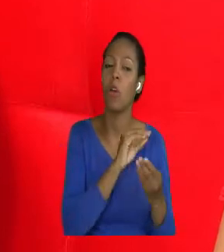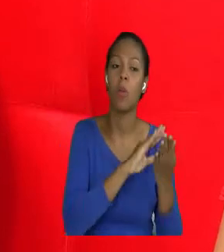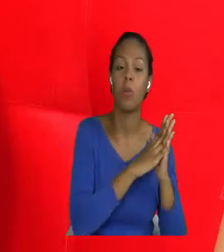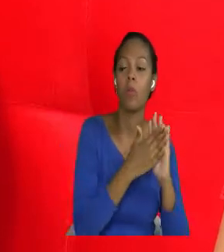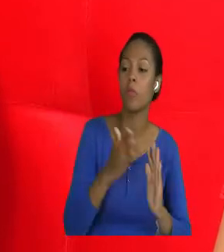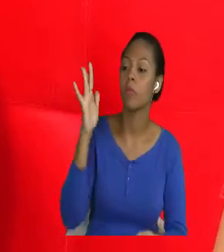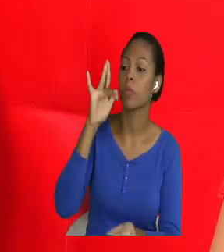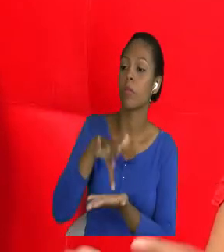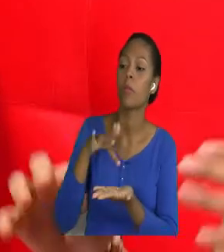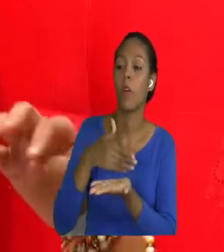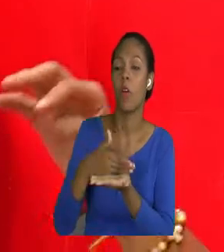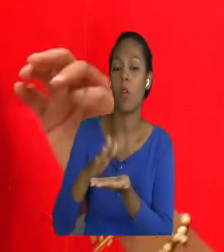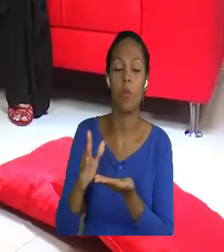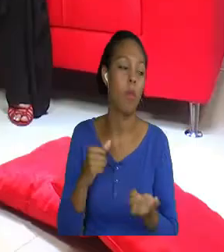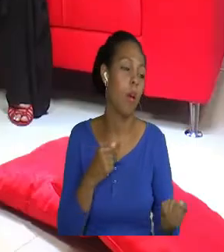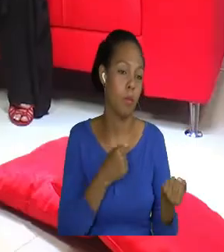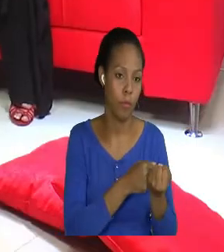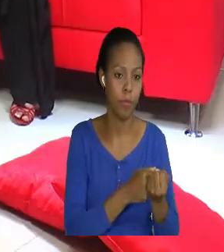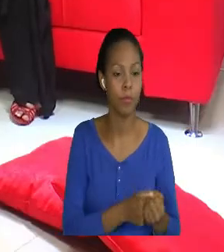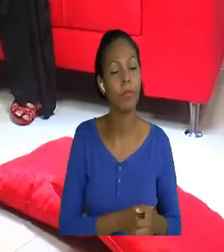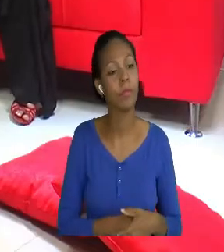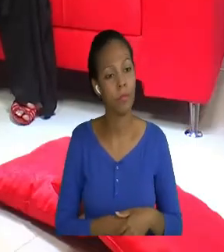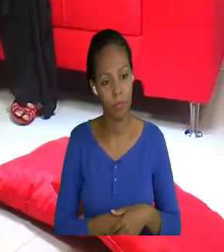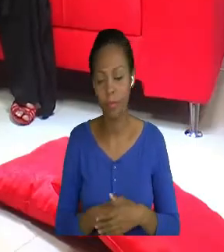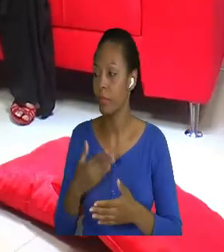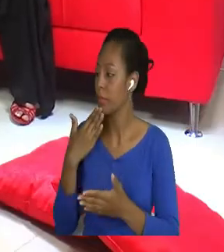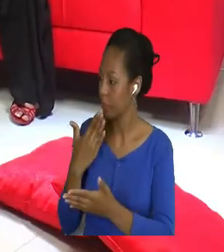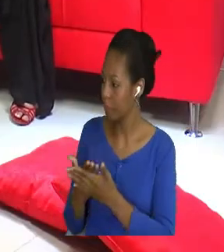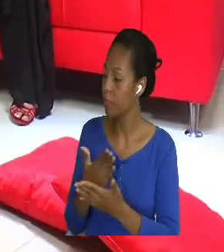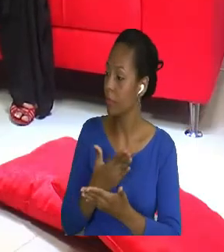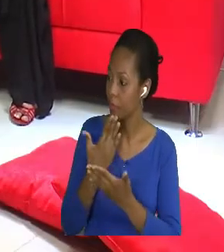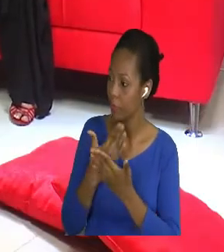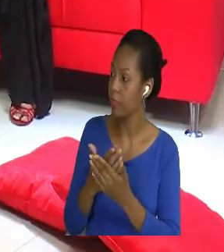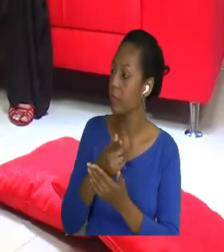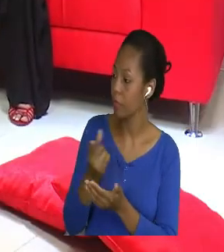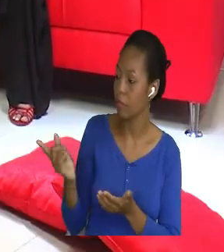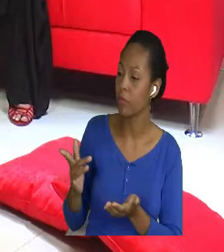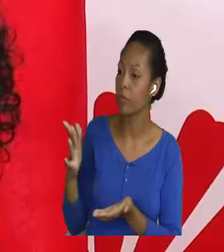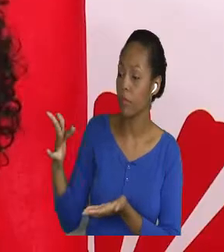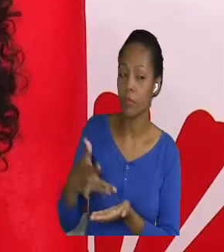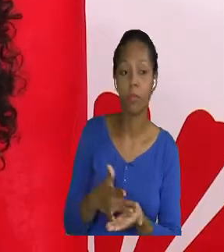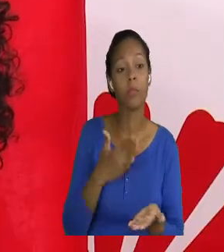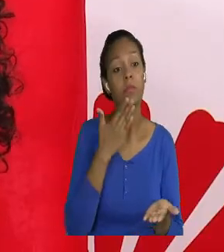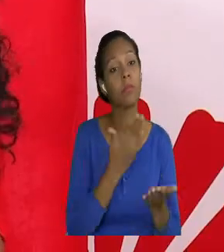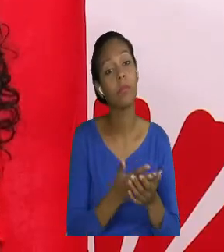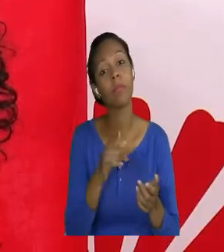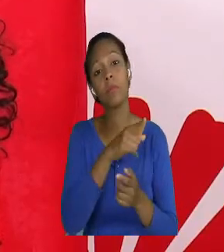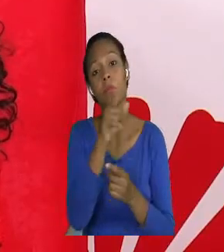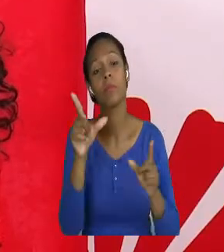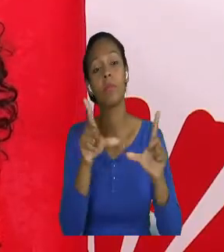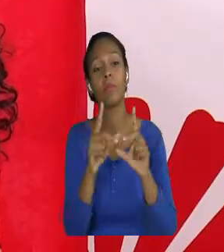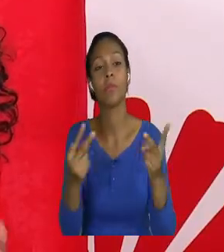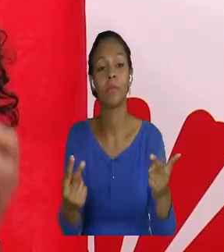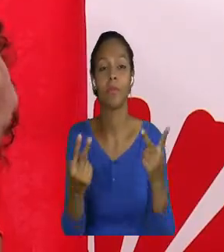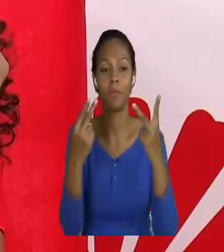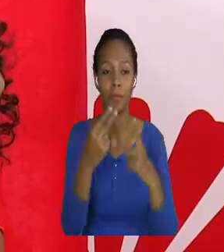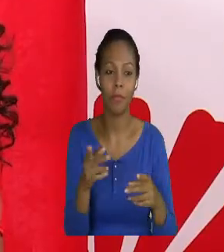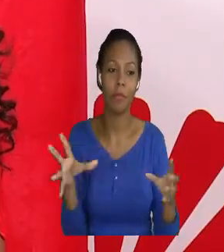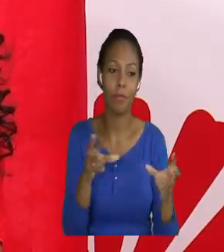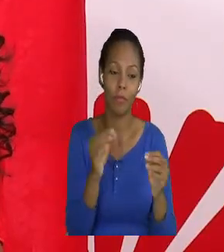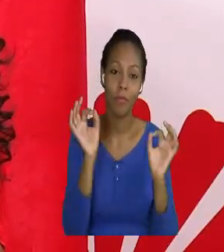apoye con esta noble causa. Muchísimas gracias por estar acompañándonos en nuestro programa de hoy. Gracias a ustedes, hermosos, bellos televidentes que están